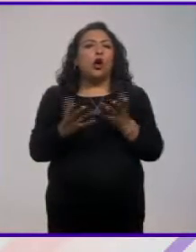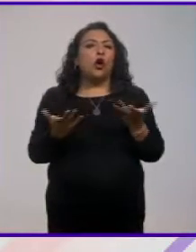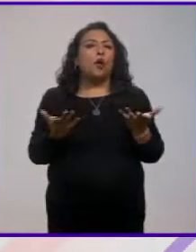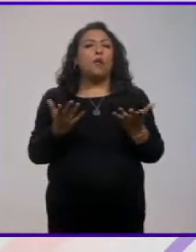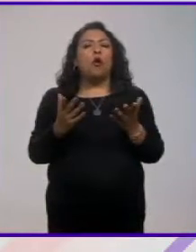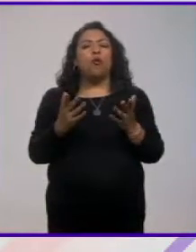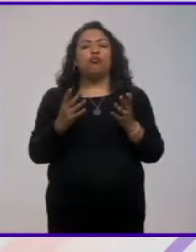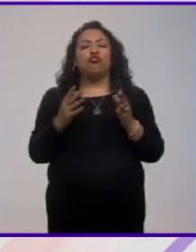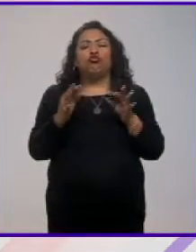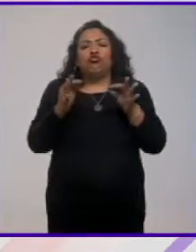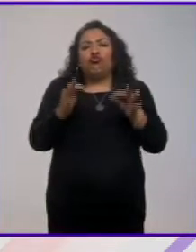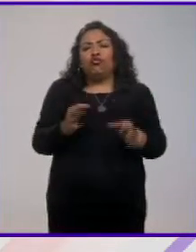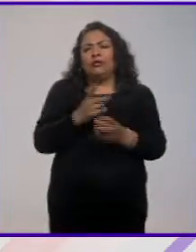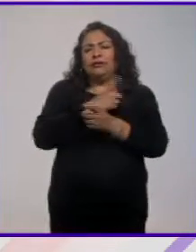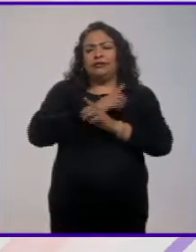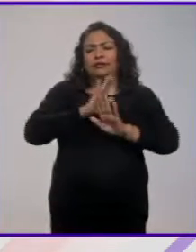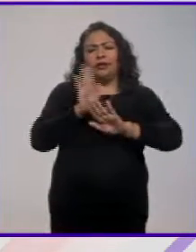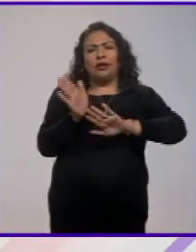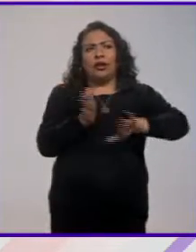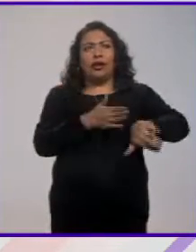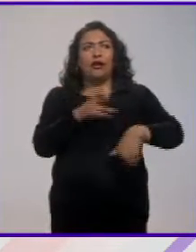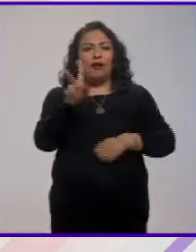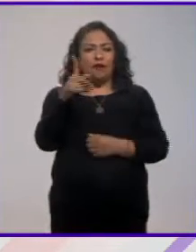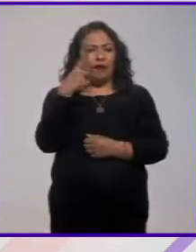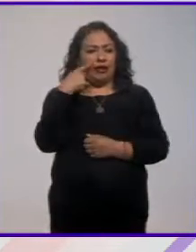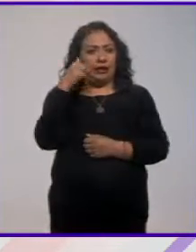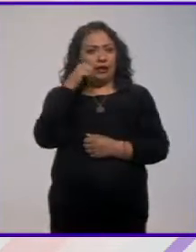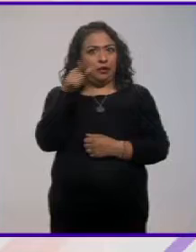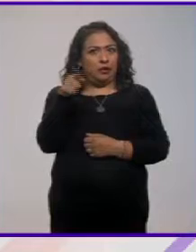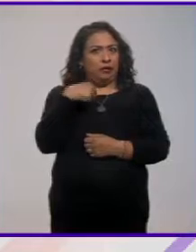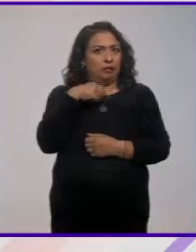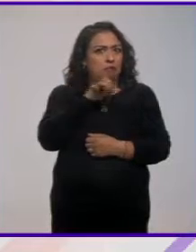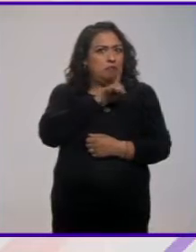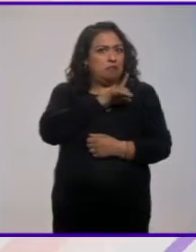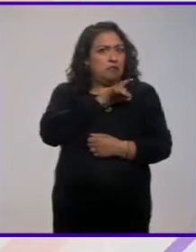del protocolo. Fíjate que siempre te he tenido miedo.